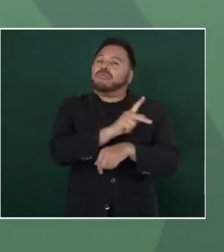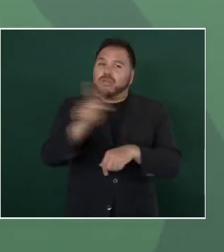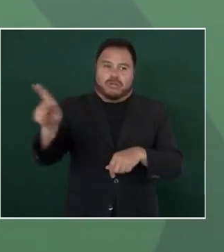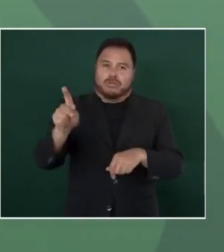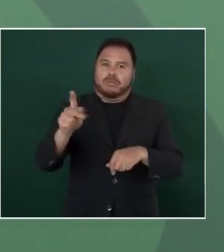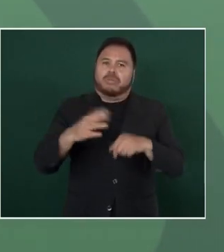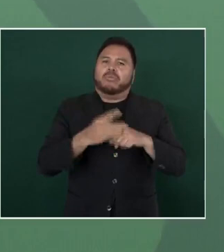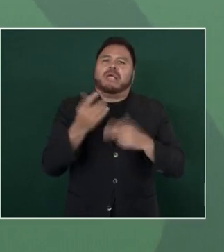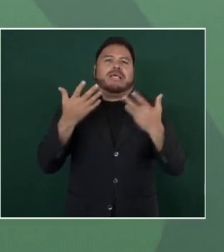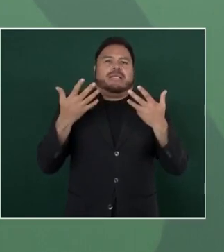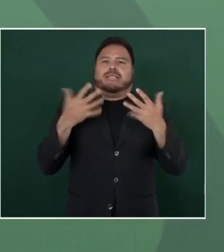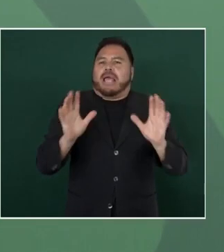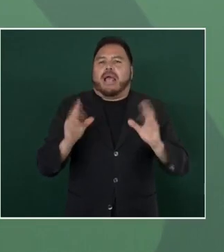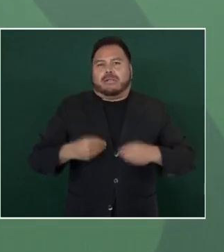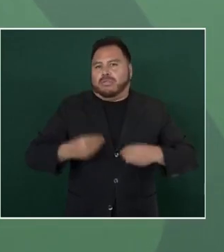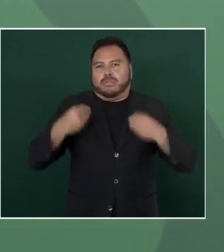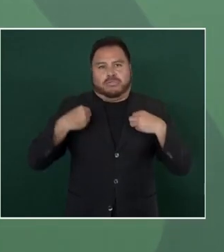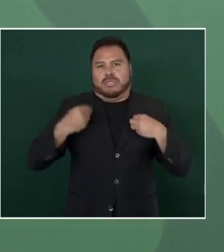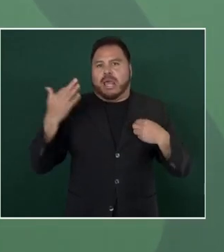cumplió,